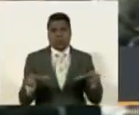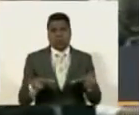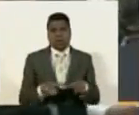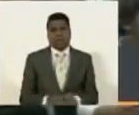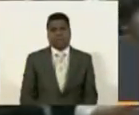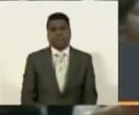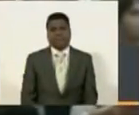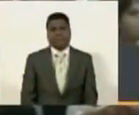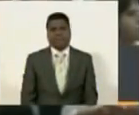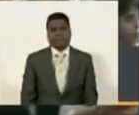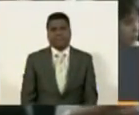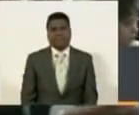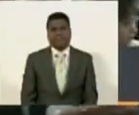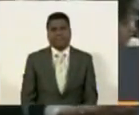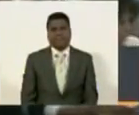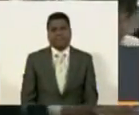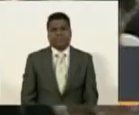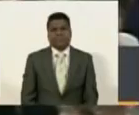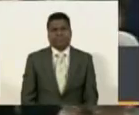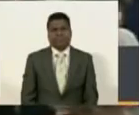Batalla desde el poder